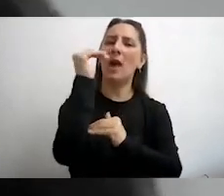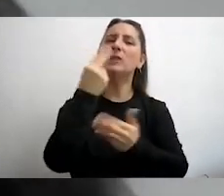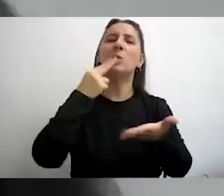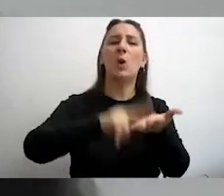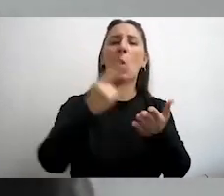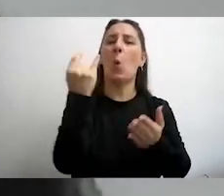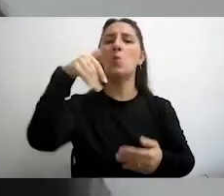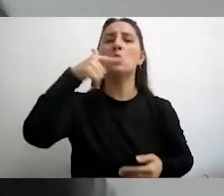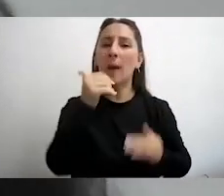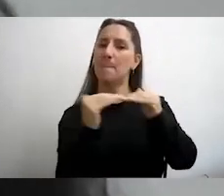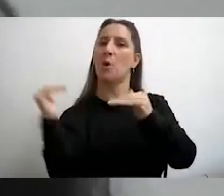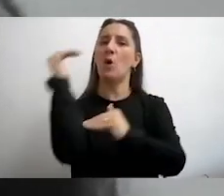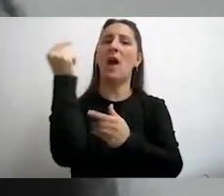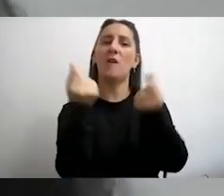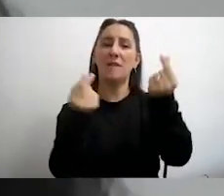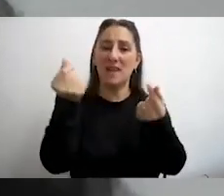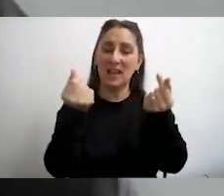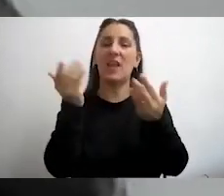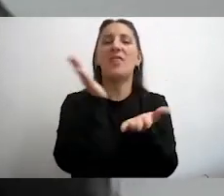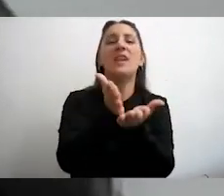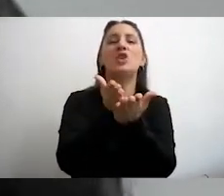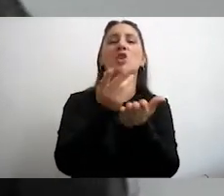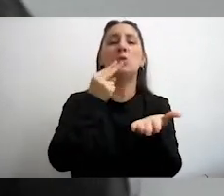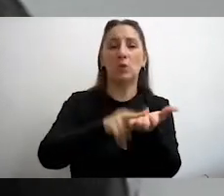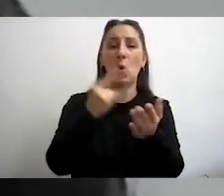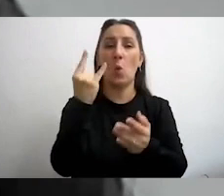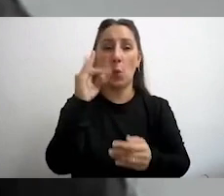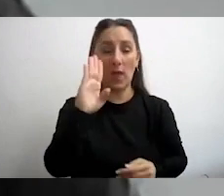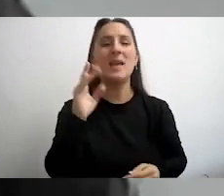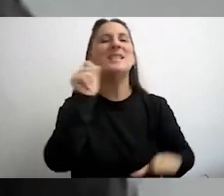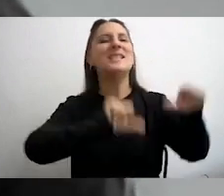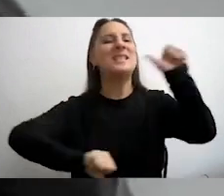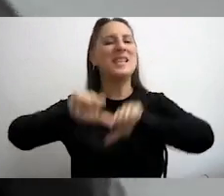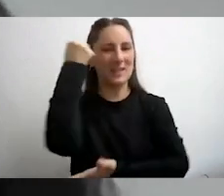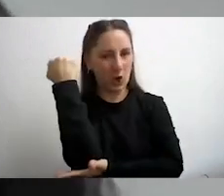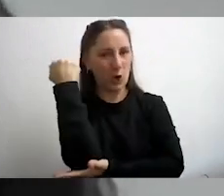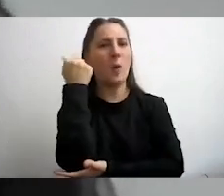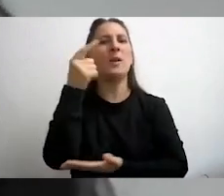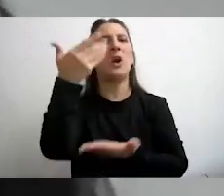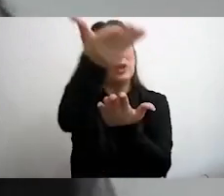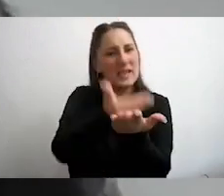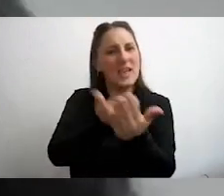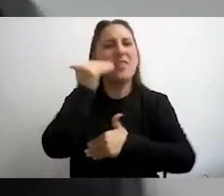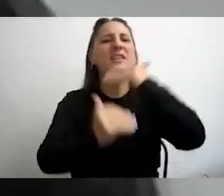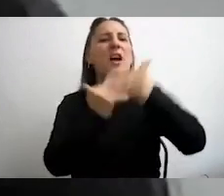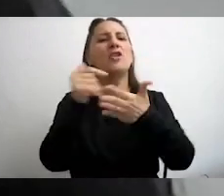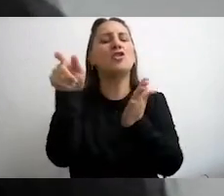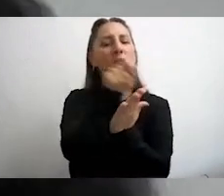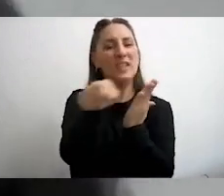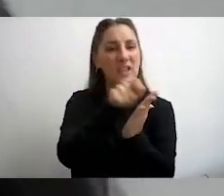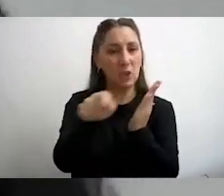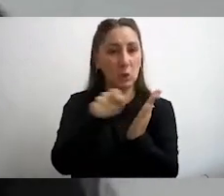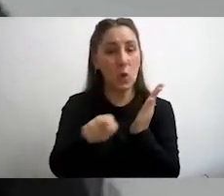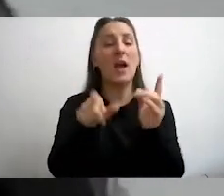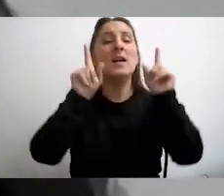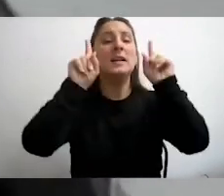UMSA y posgrado en finanzas y derecho tributario de la UB, doctoranda en ciencias económicas con tesis en desarrollo de escritura,